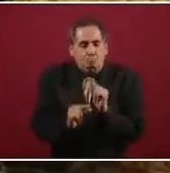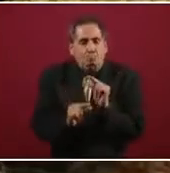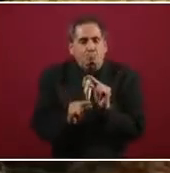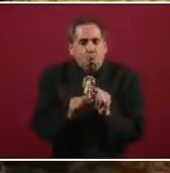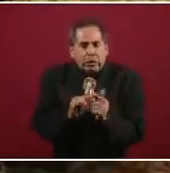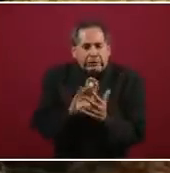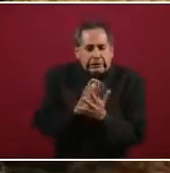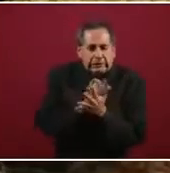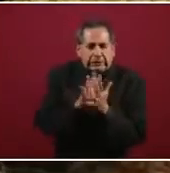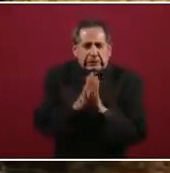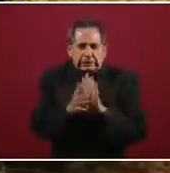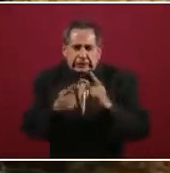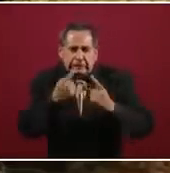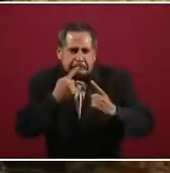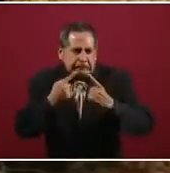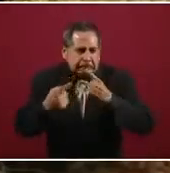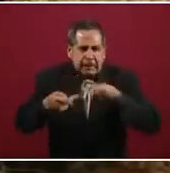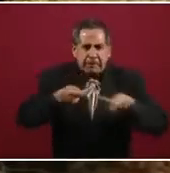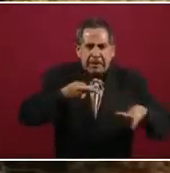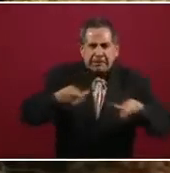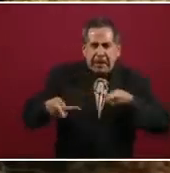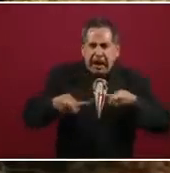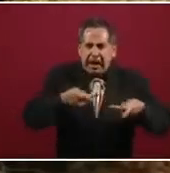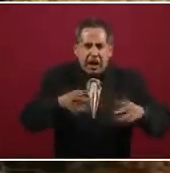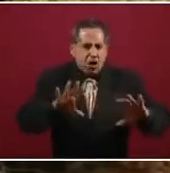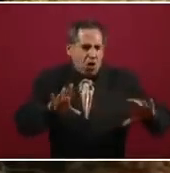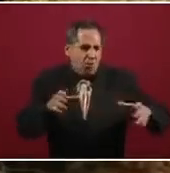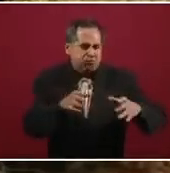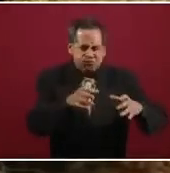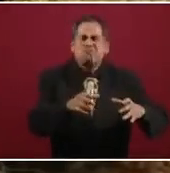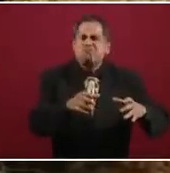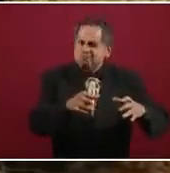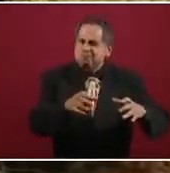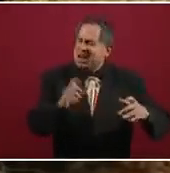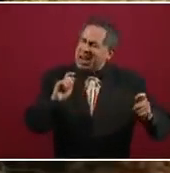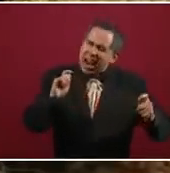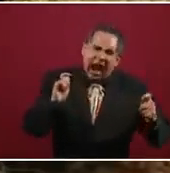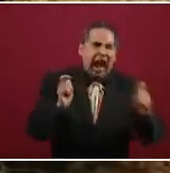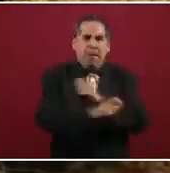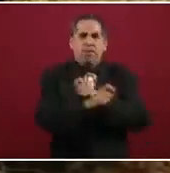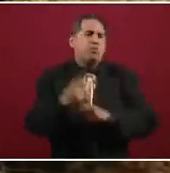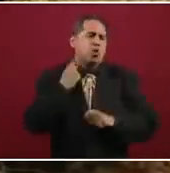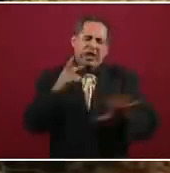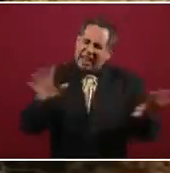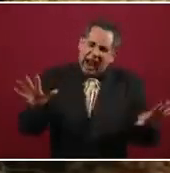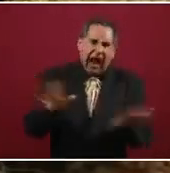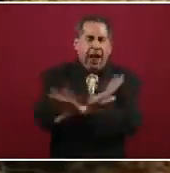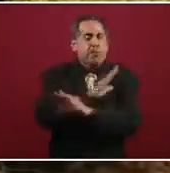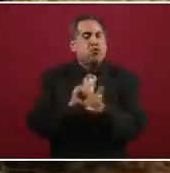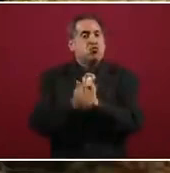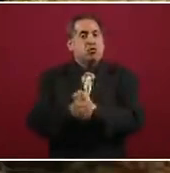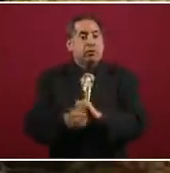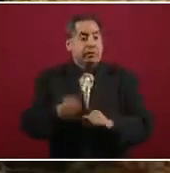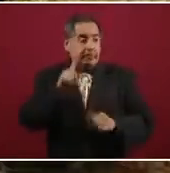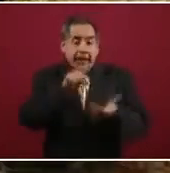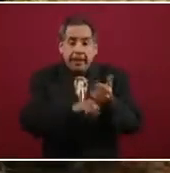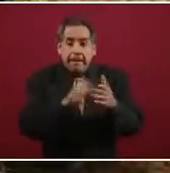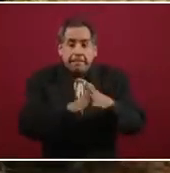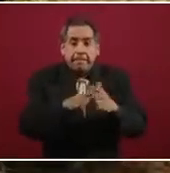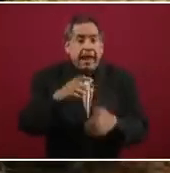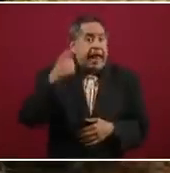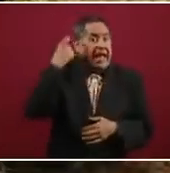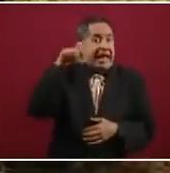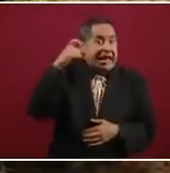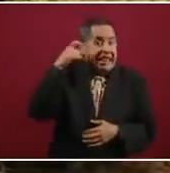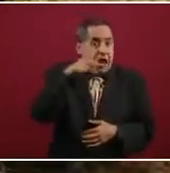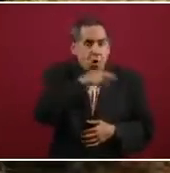planeando en ciertos círculos de la sociedad la idea de organizar un cambio político. Una de estas conspiraciones, en la de Querétaro, asistían